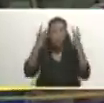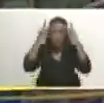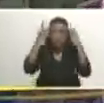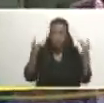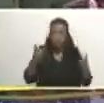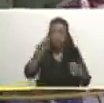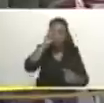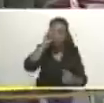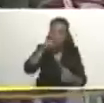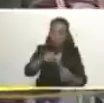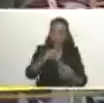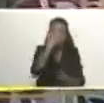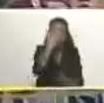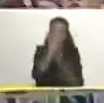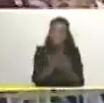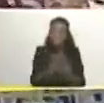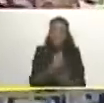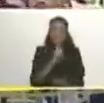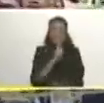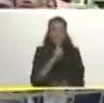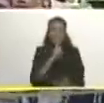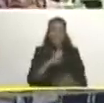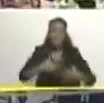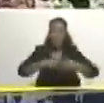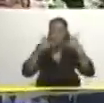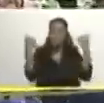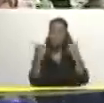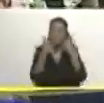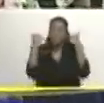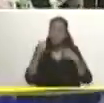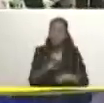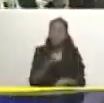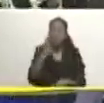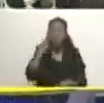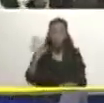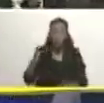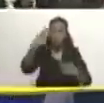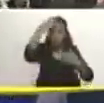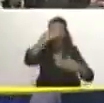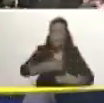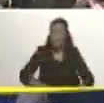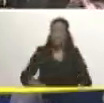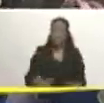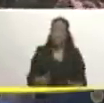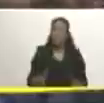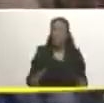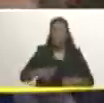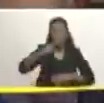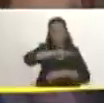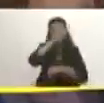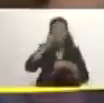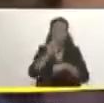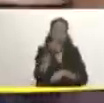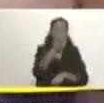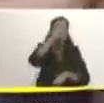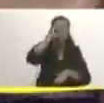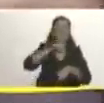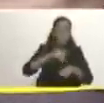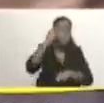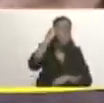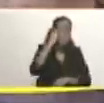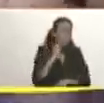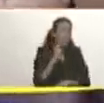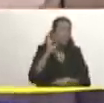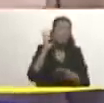destinadas a enfrentar estos nuevos desafíos, considere que esta es su Guardia Nacional Bolivariana.